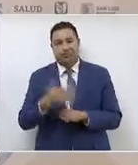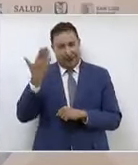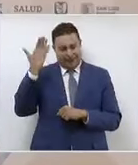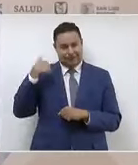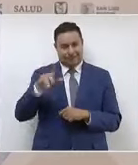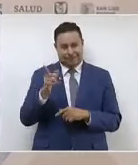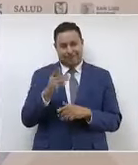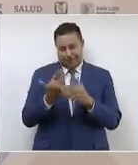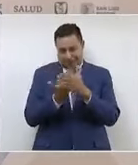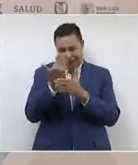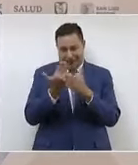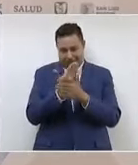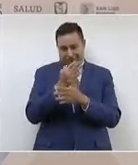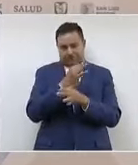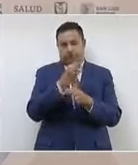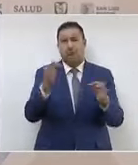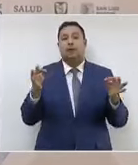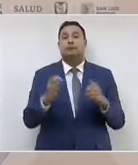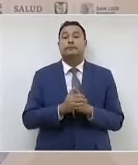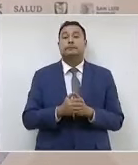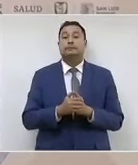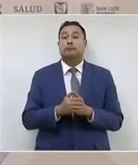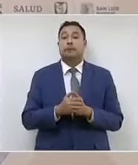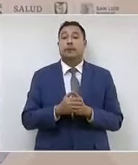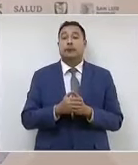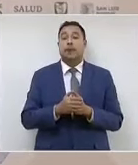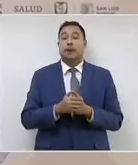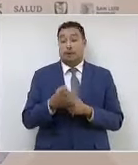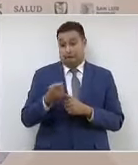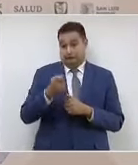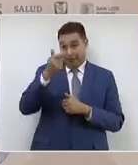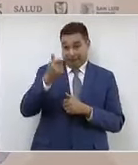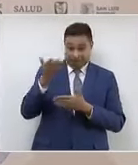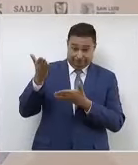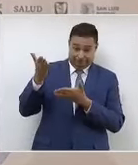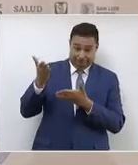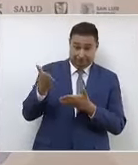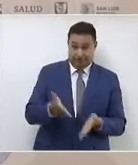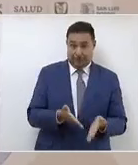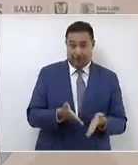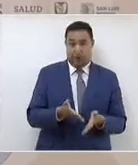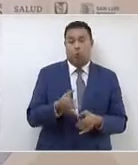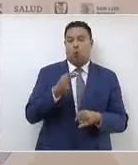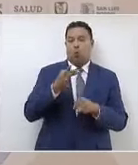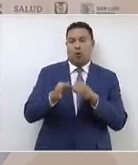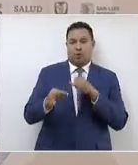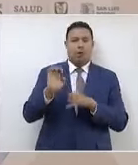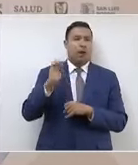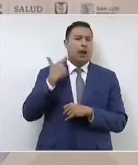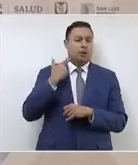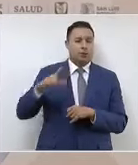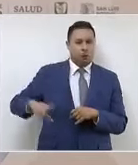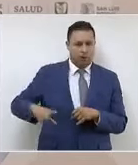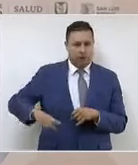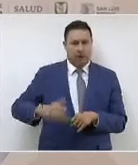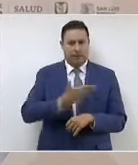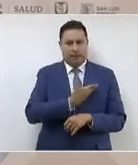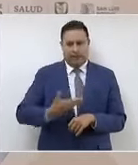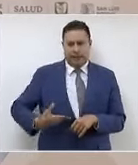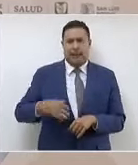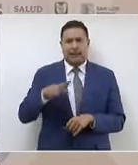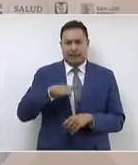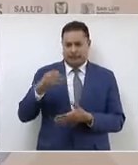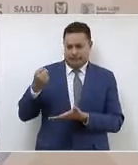yo de que cuando llegamos, el último año del gobierno anterior, la presidencia ejercía